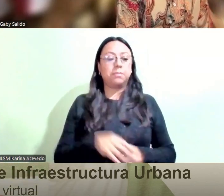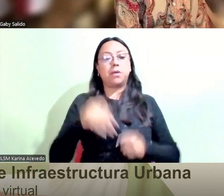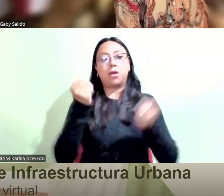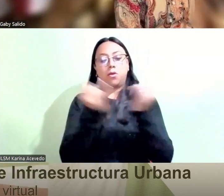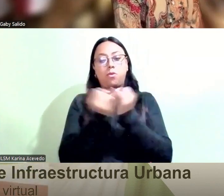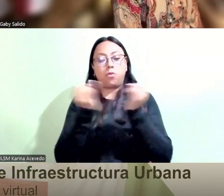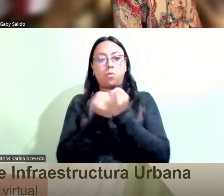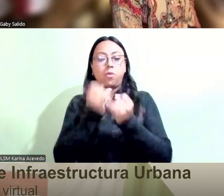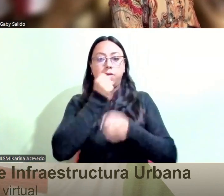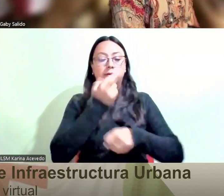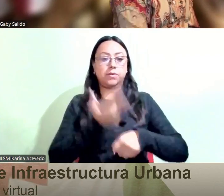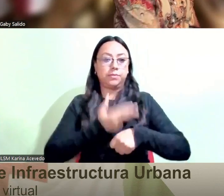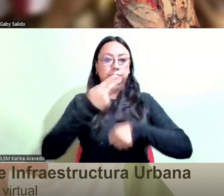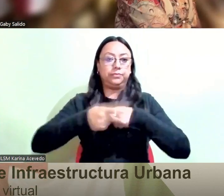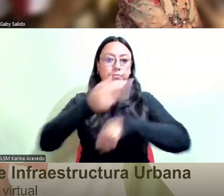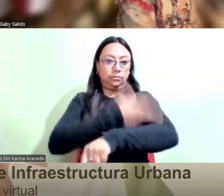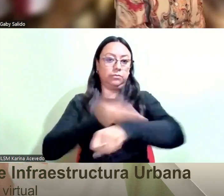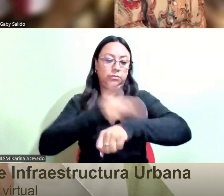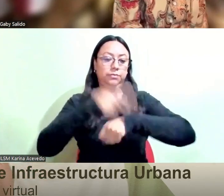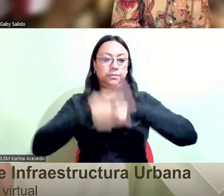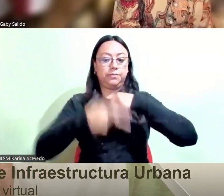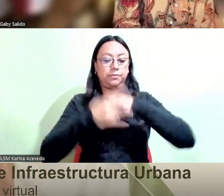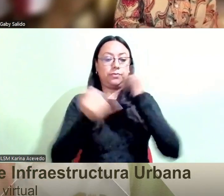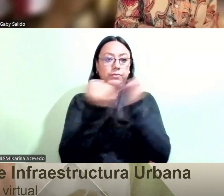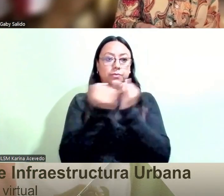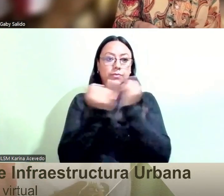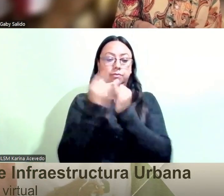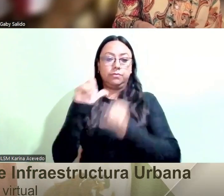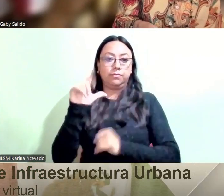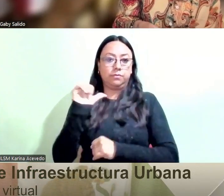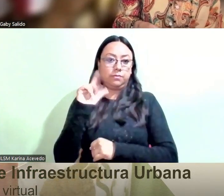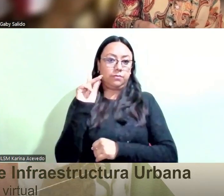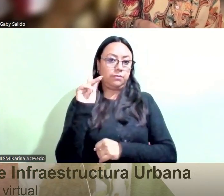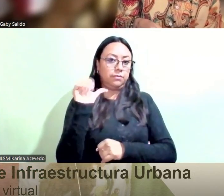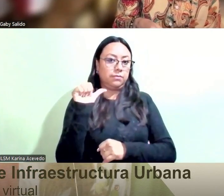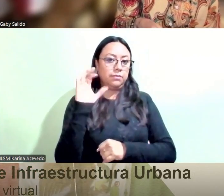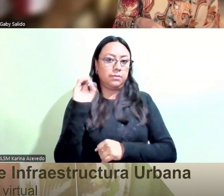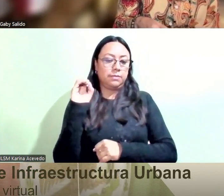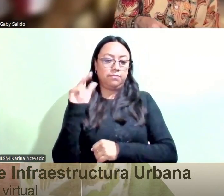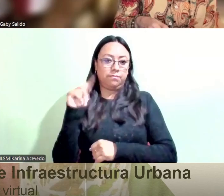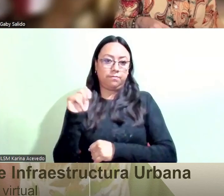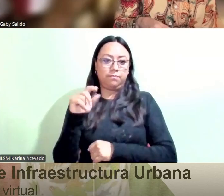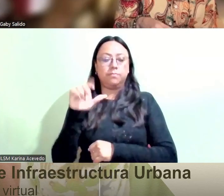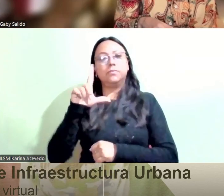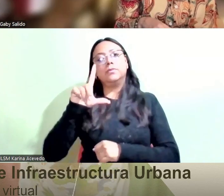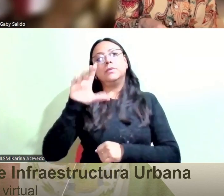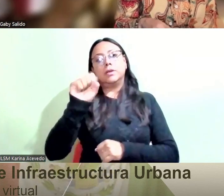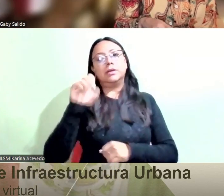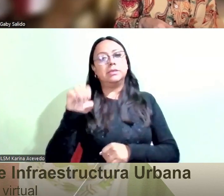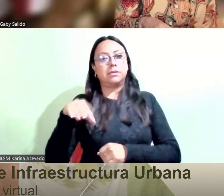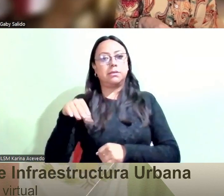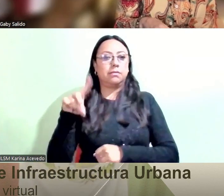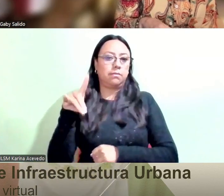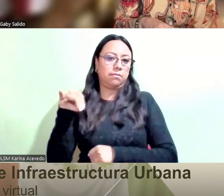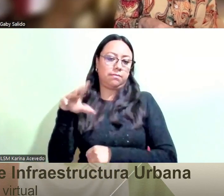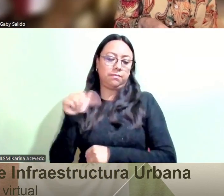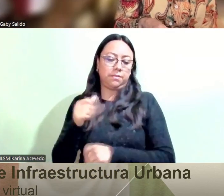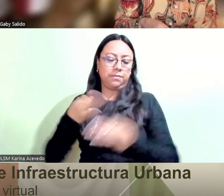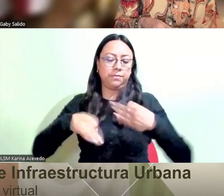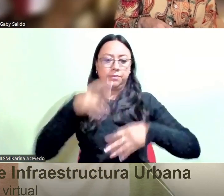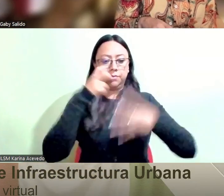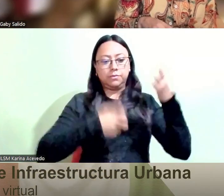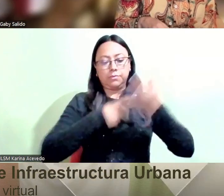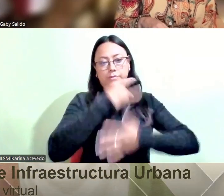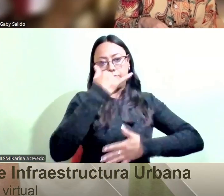Civil, así como la Procuraduría Ambiental y de Ordenamiento Territorial. En este sentido, y toda vez que el proyecto de dictamen en